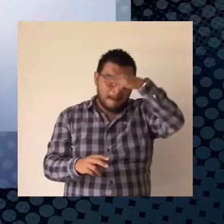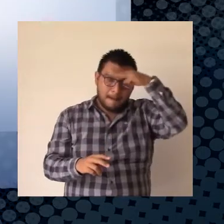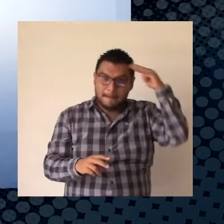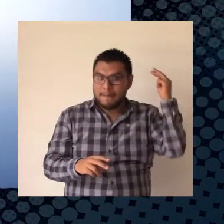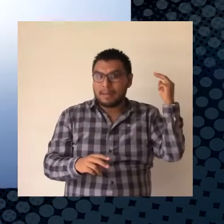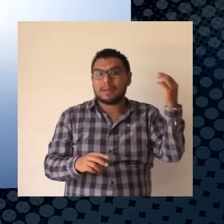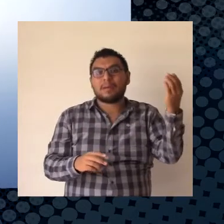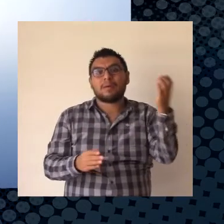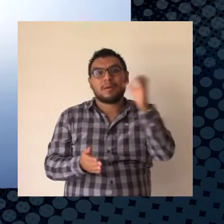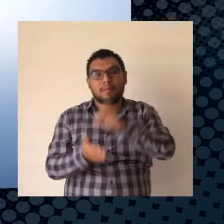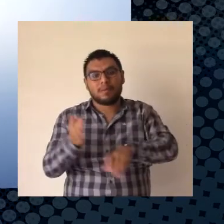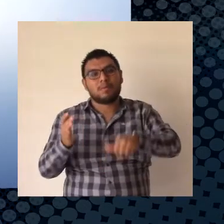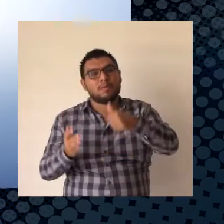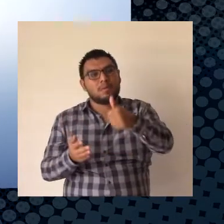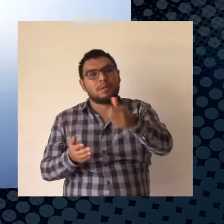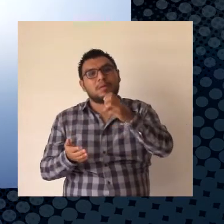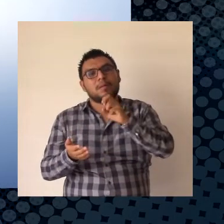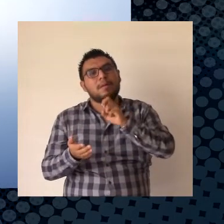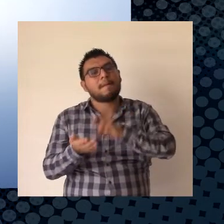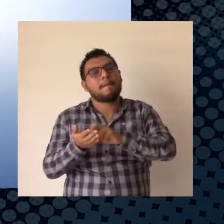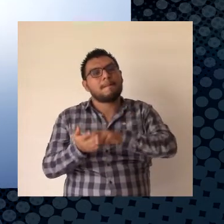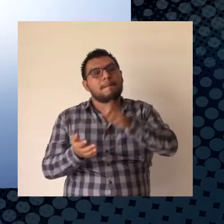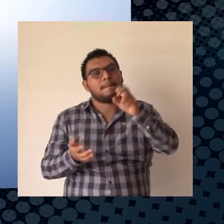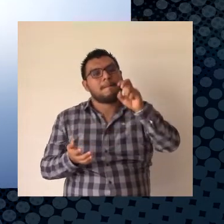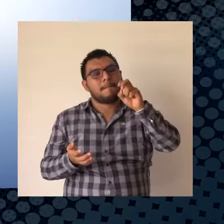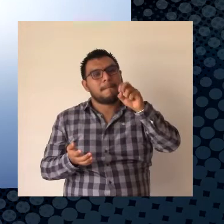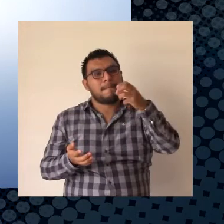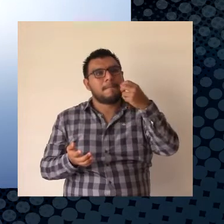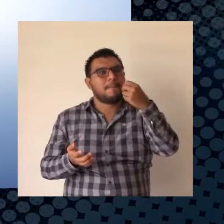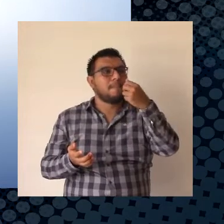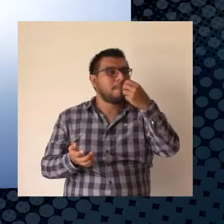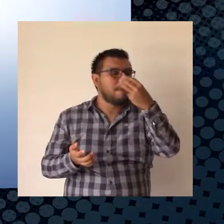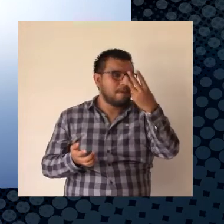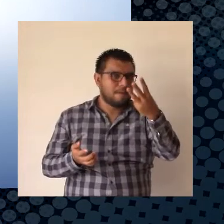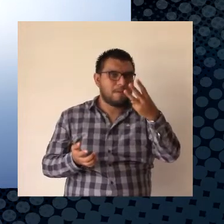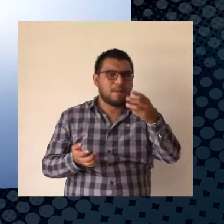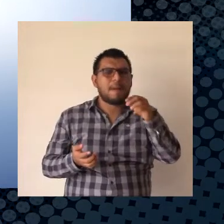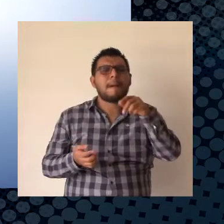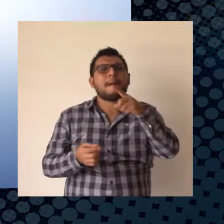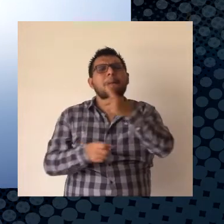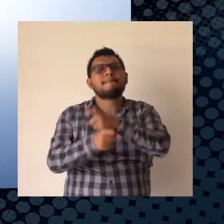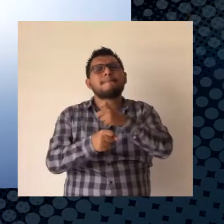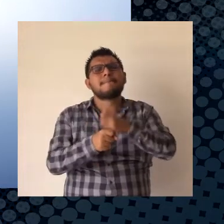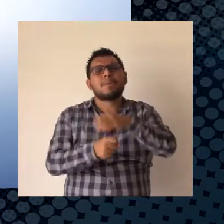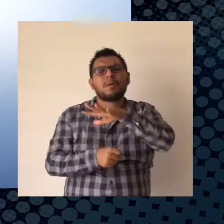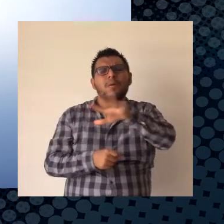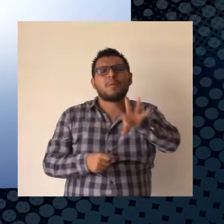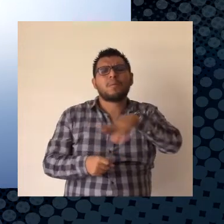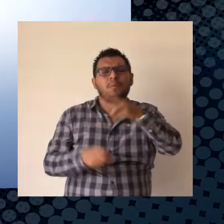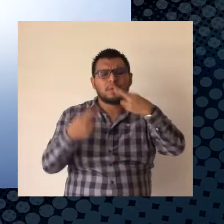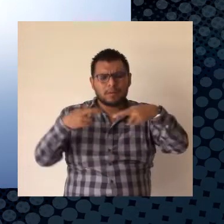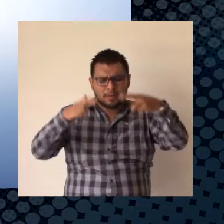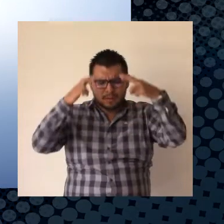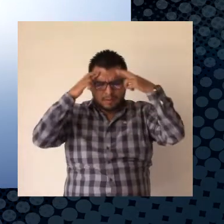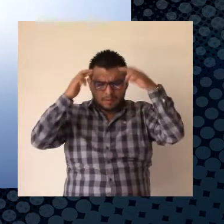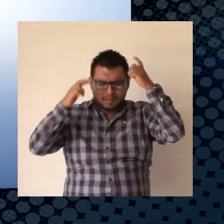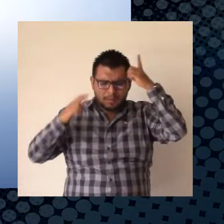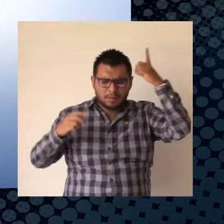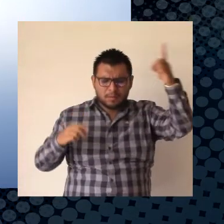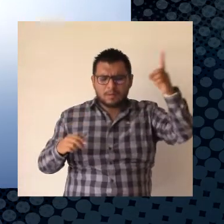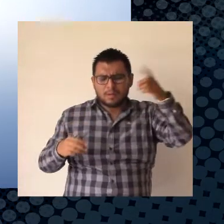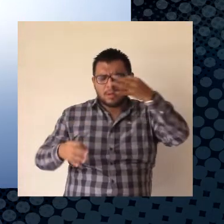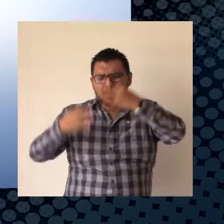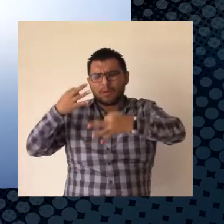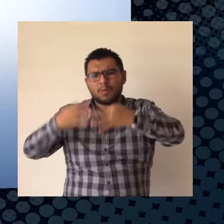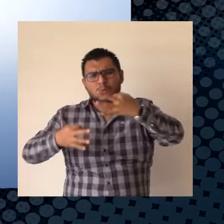Mateo 6:33. Mas buscad primeramente el reino de Dios y su justicia, y